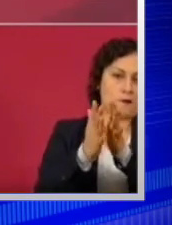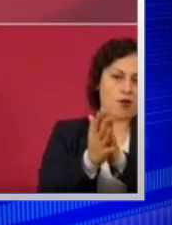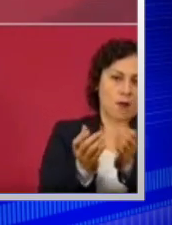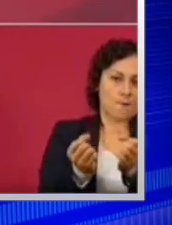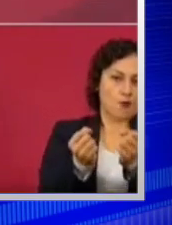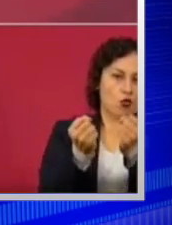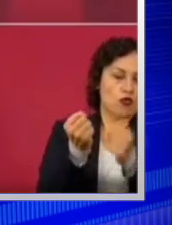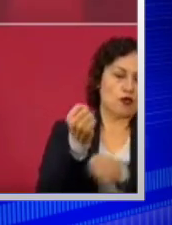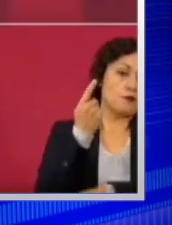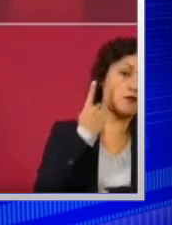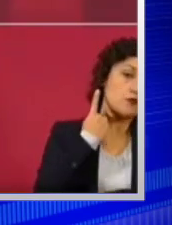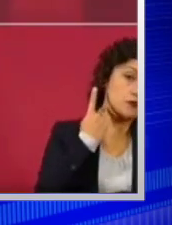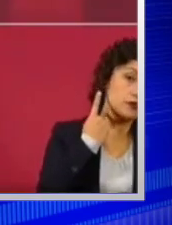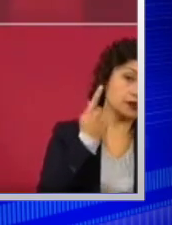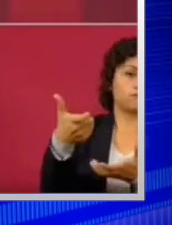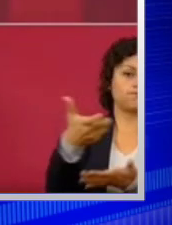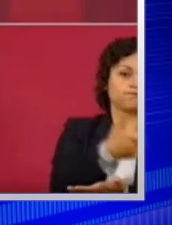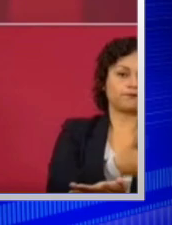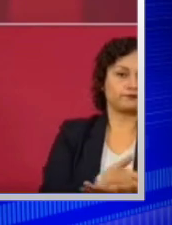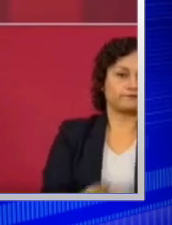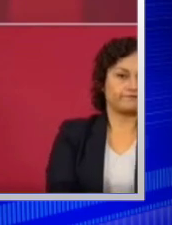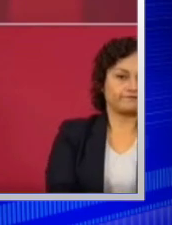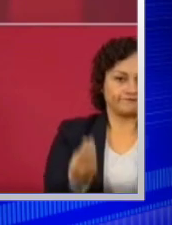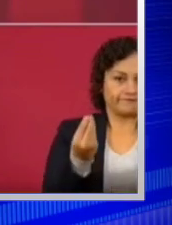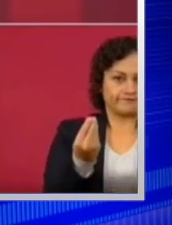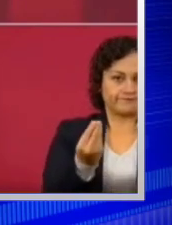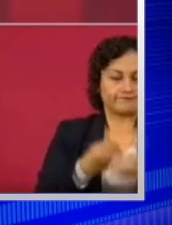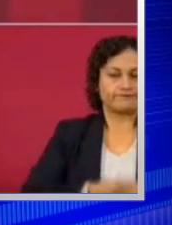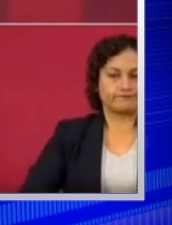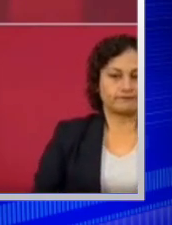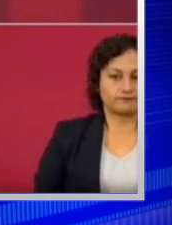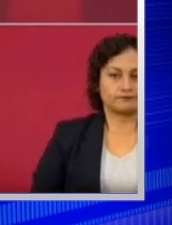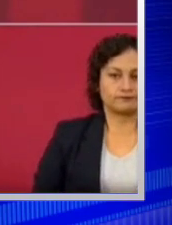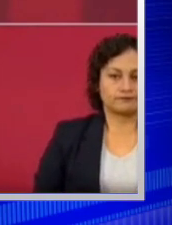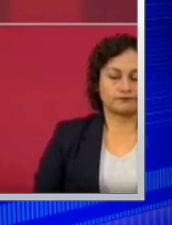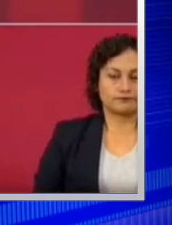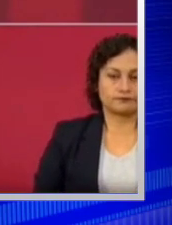que obtienen muchísimo dinero y son